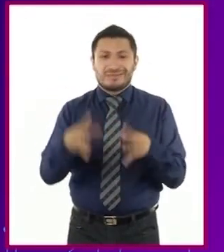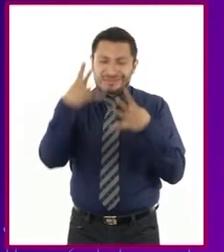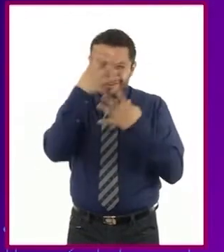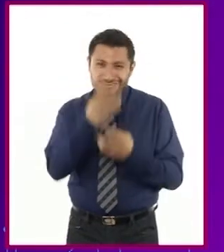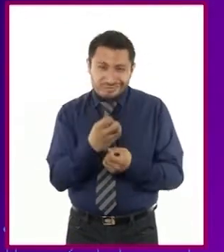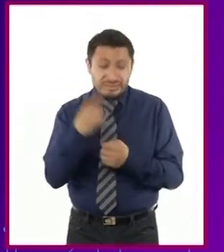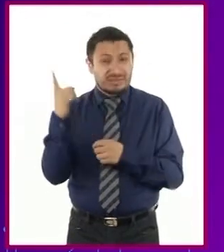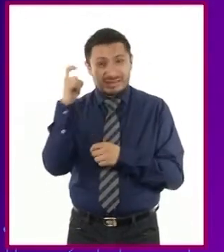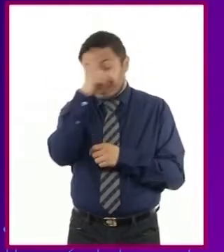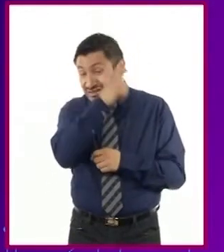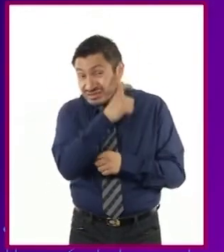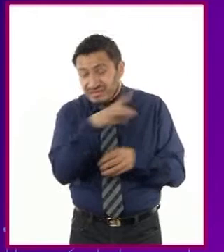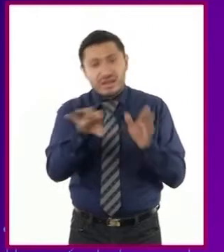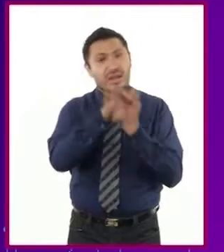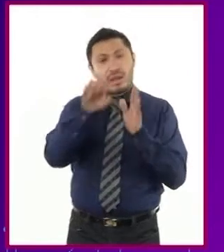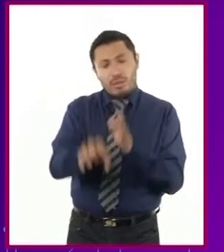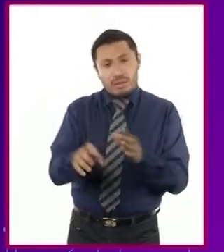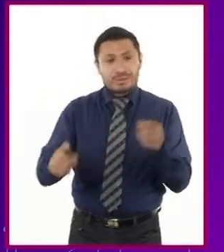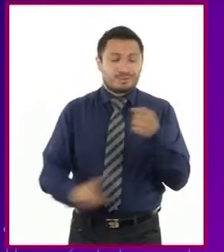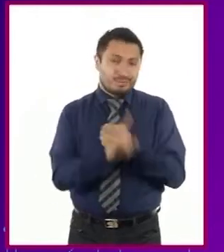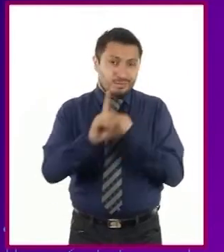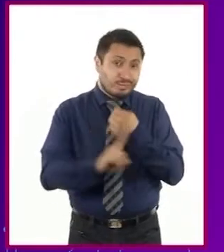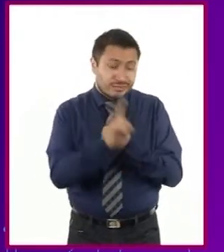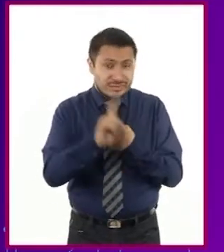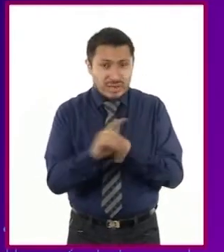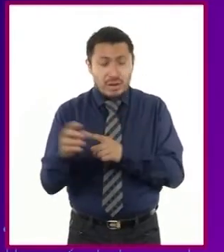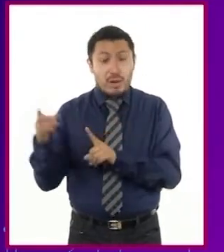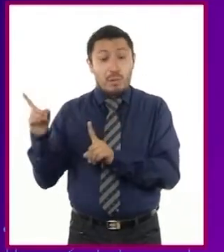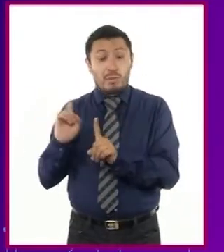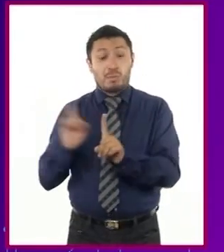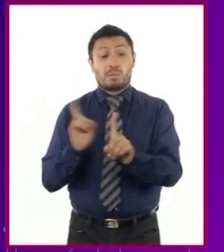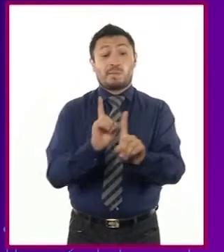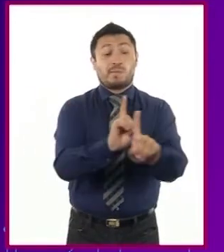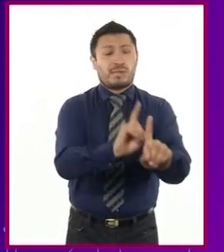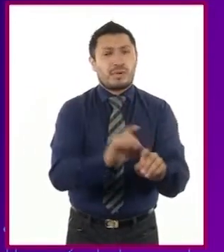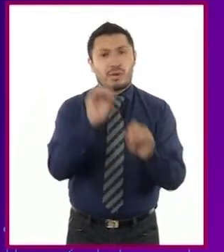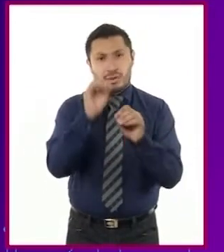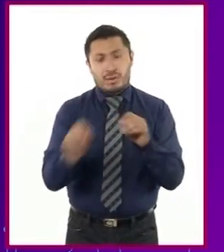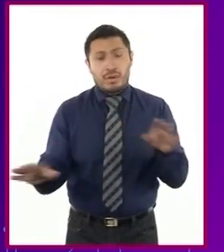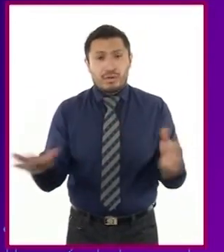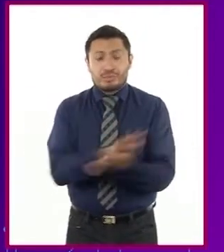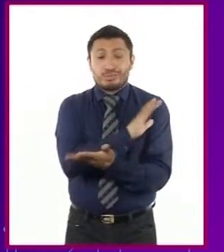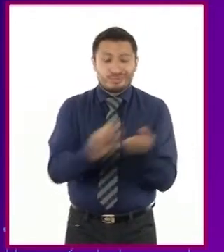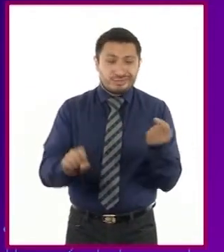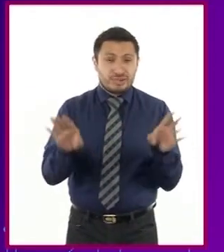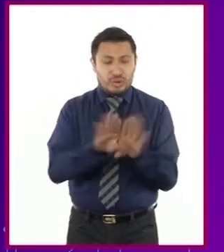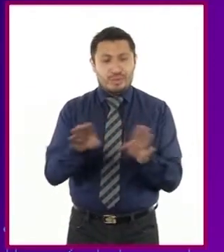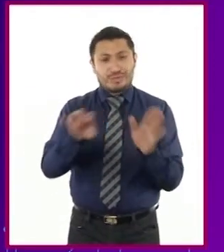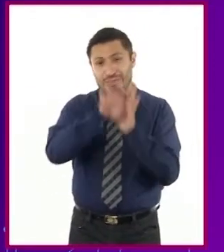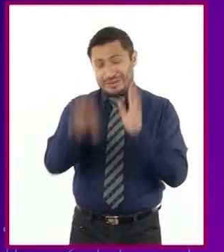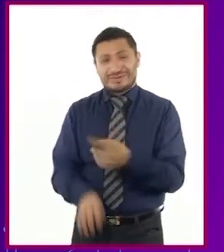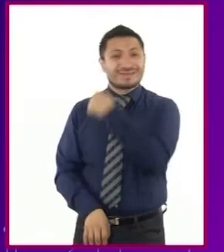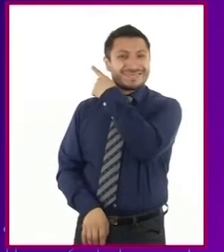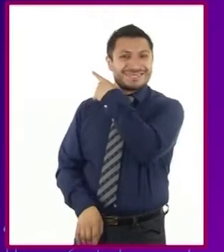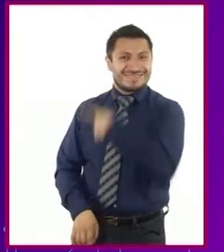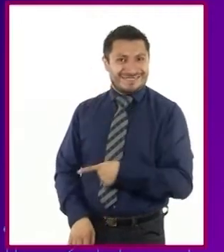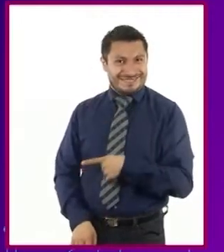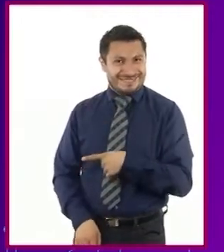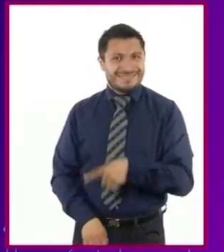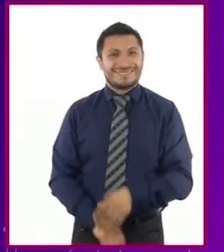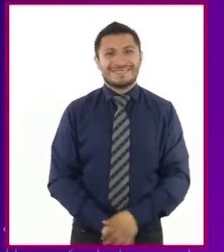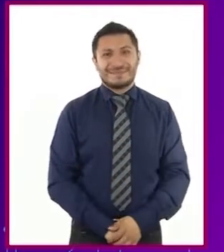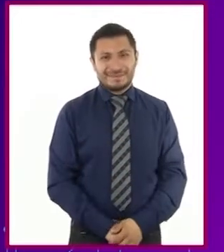por ejemplo, por conflictos, persecuciones o desastres, como pueden ver aquí.